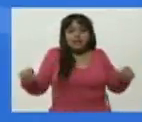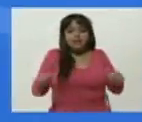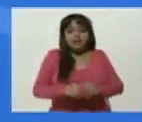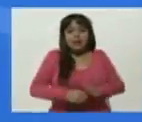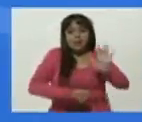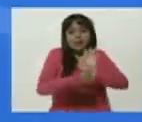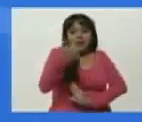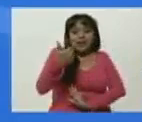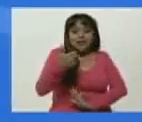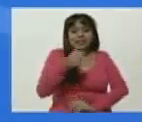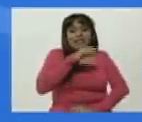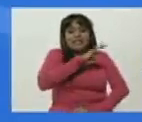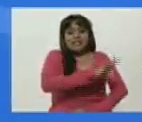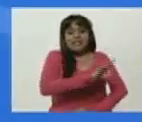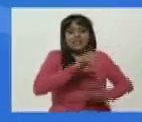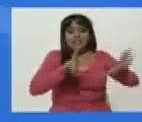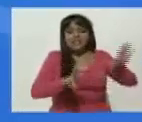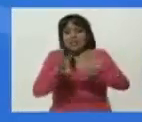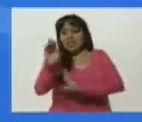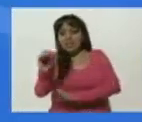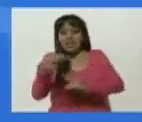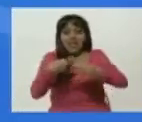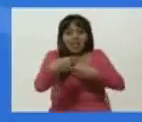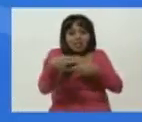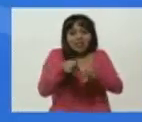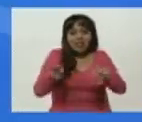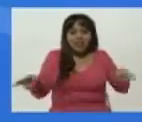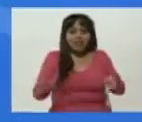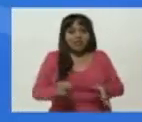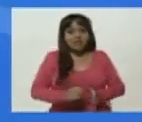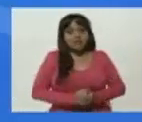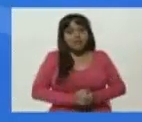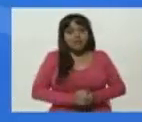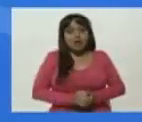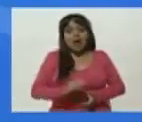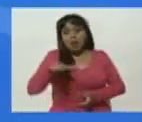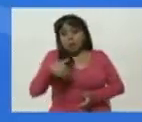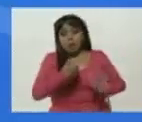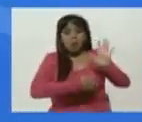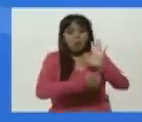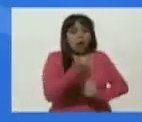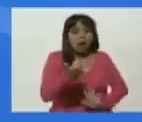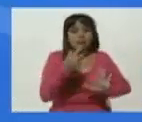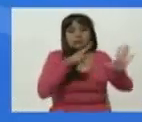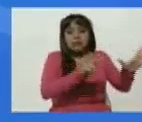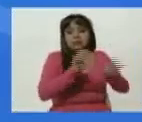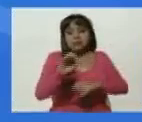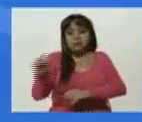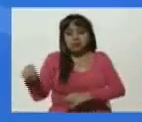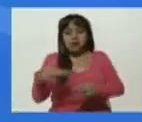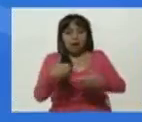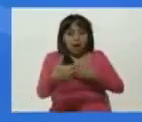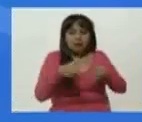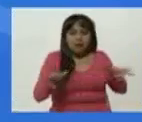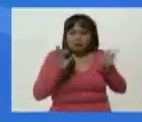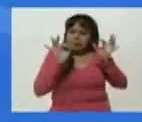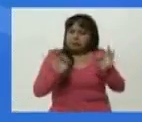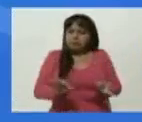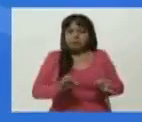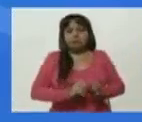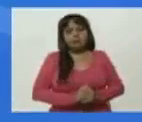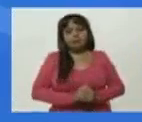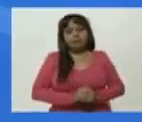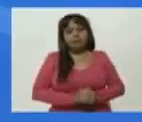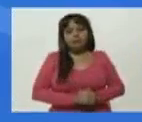de 370 hectáreas. Y podemos llegar hasta 700 hectáreas en